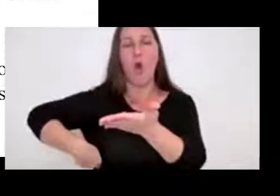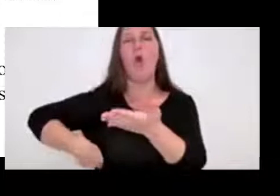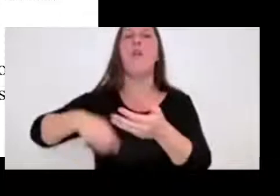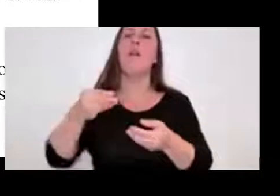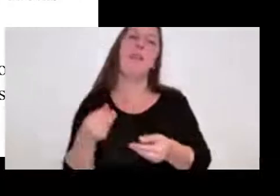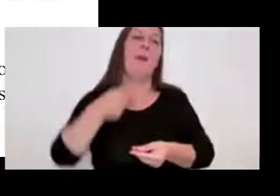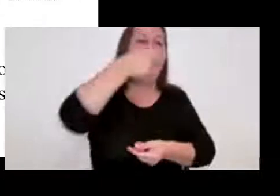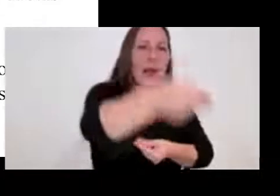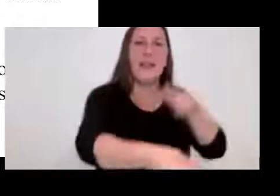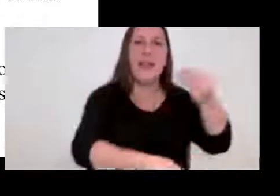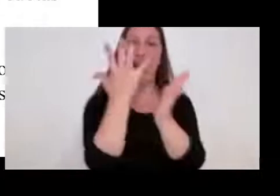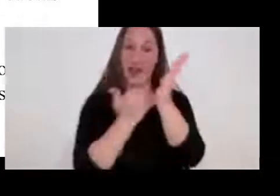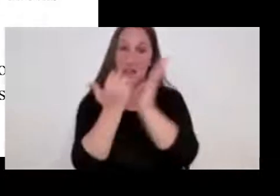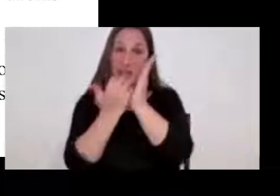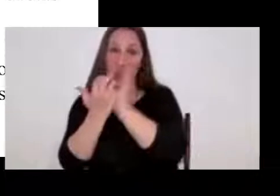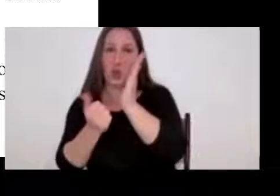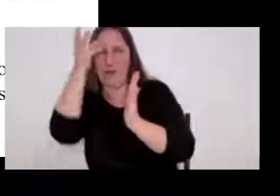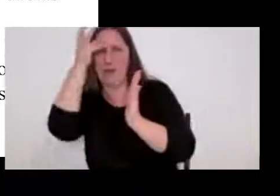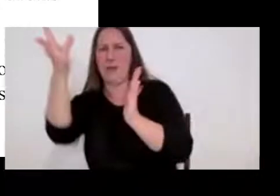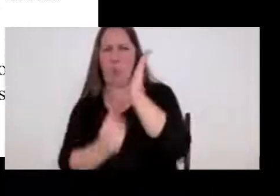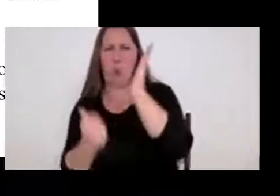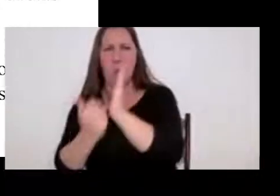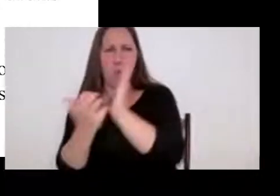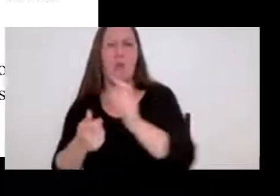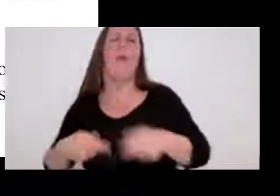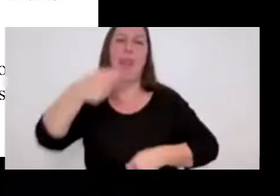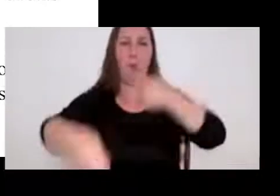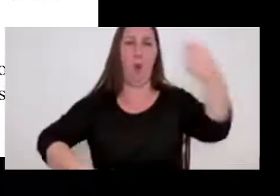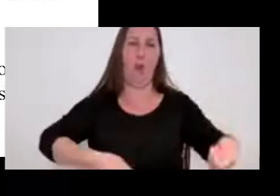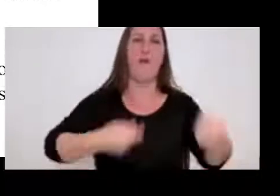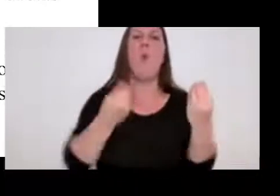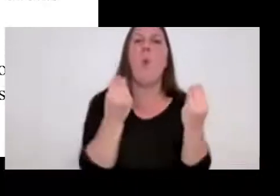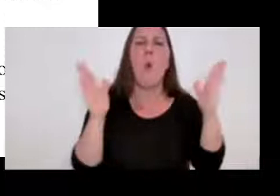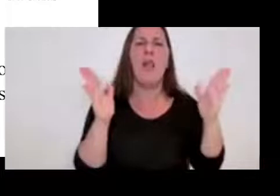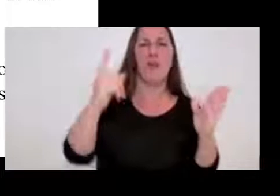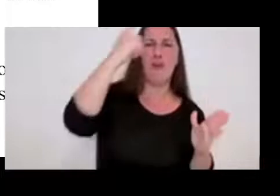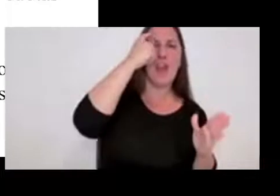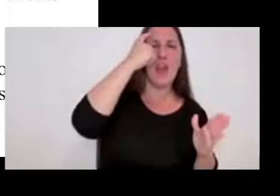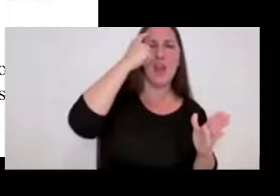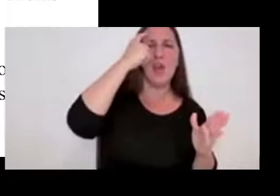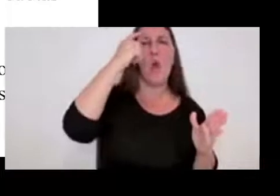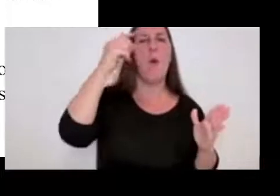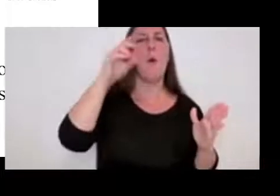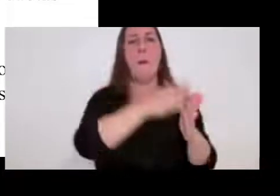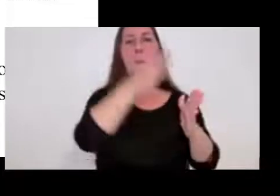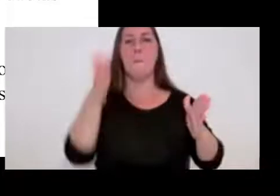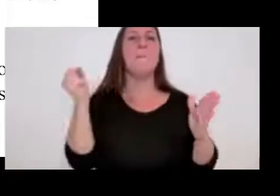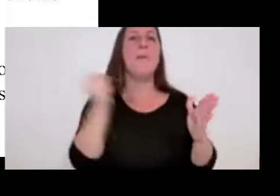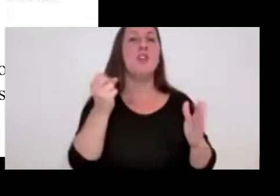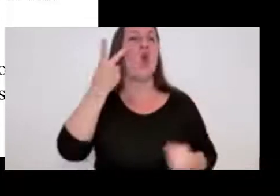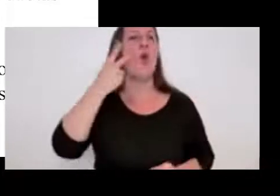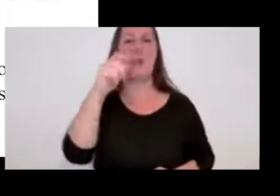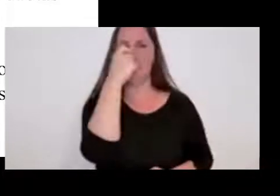retenciones realizadas en exceso entre enero y mayo del año